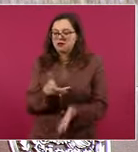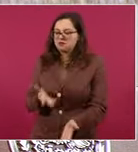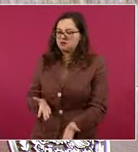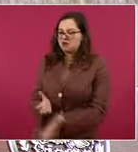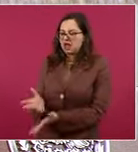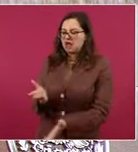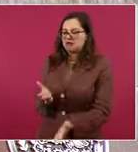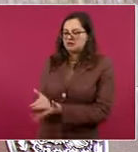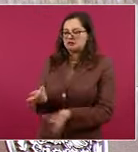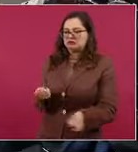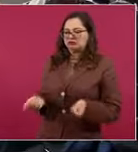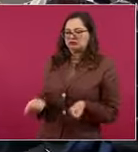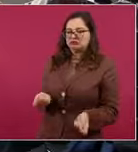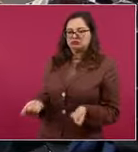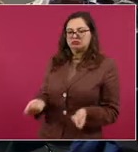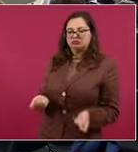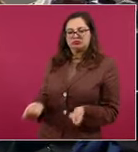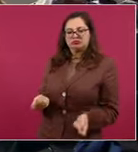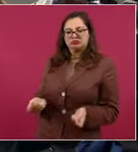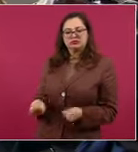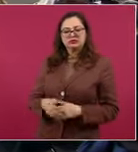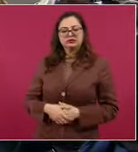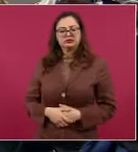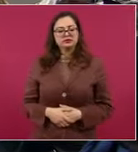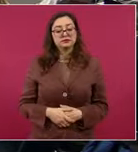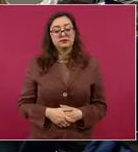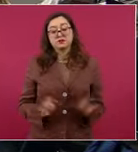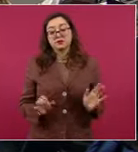no cuenta, por ejemplo, el señor este,